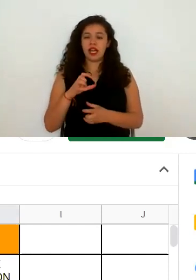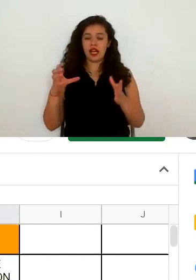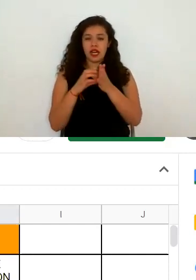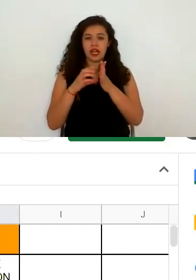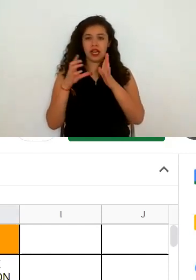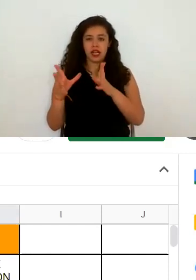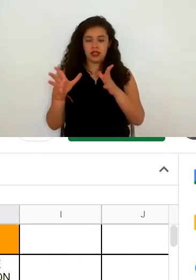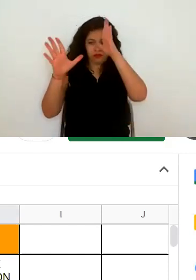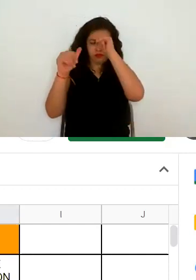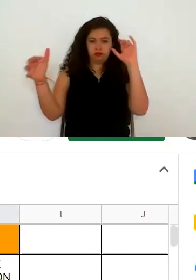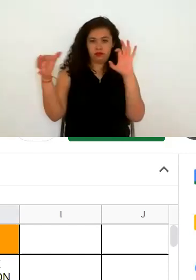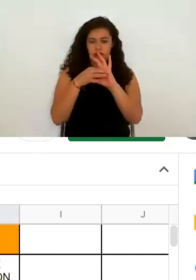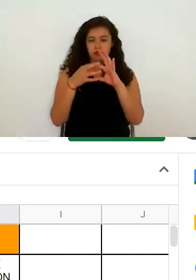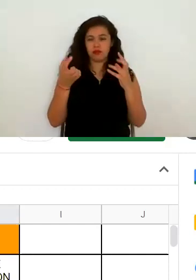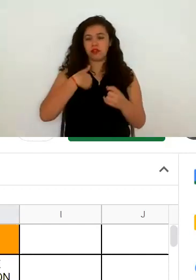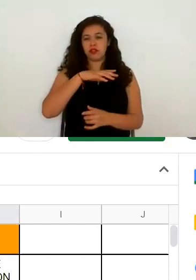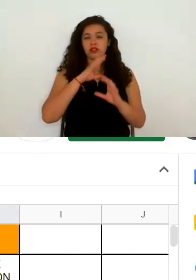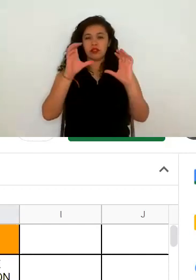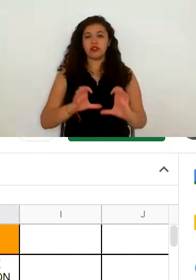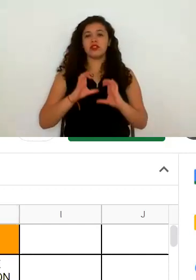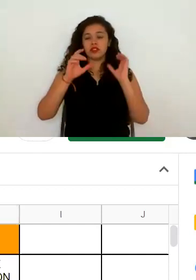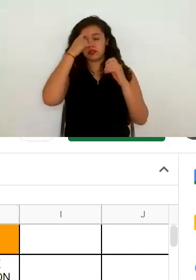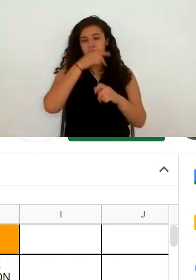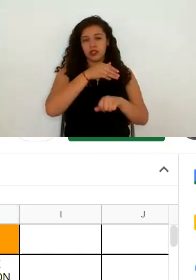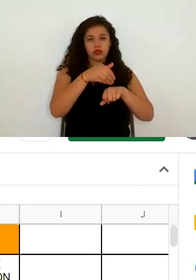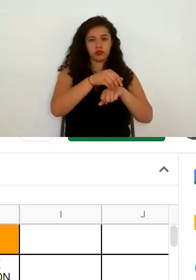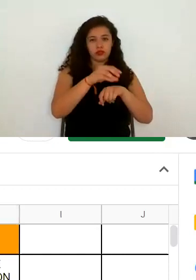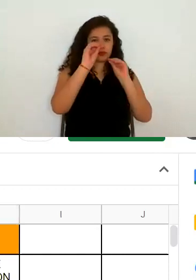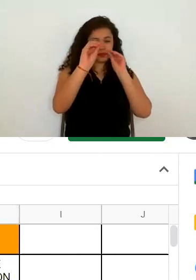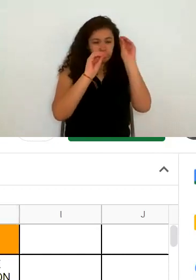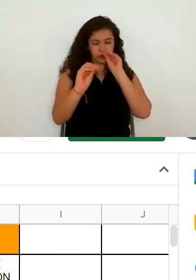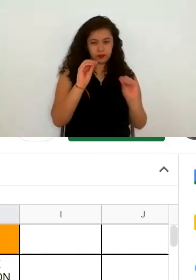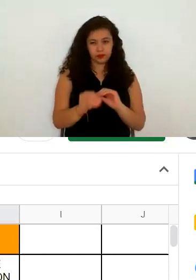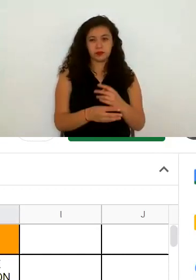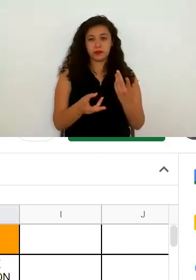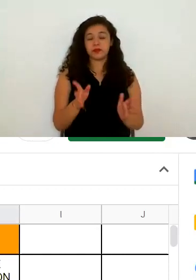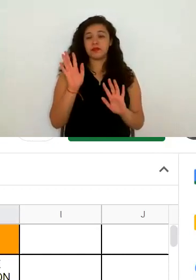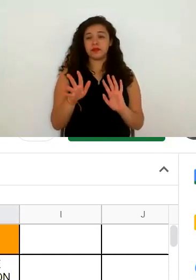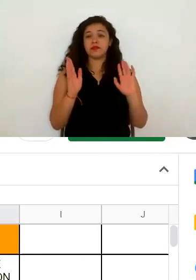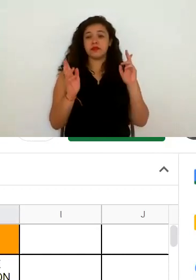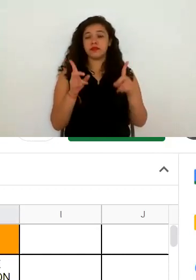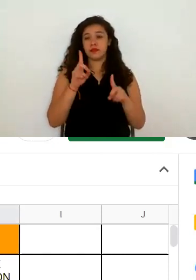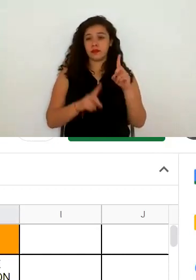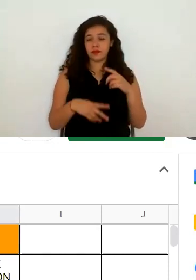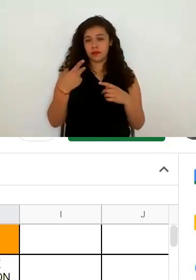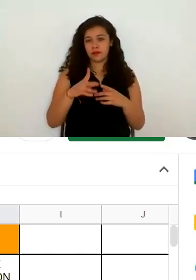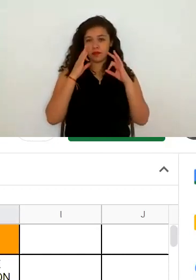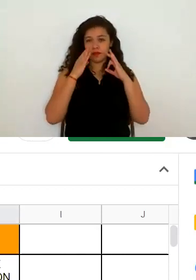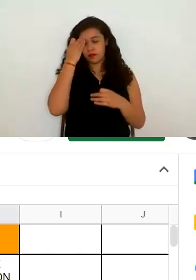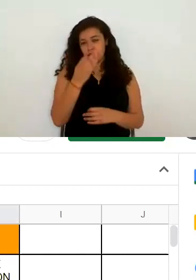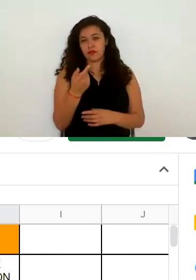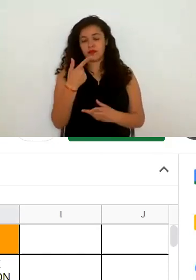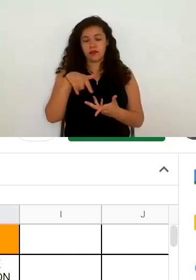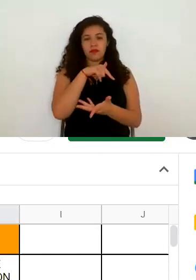que tengan mucho cuidado en la asignación de los números, porque de ello dependerá en su momento que localicemos el